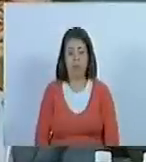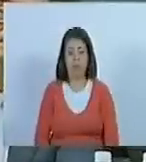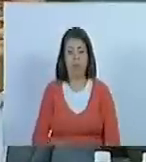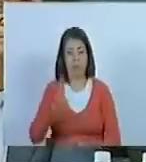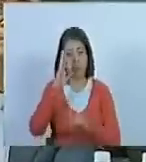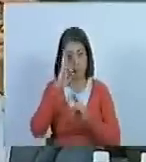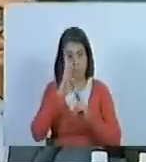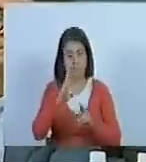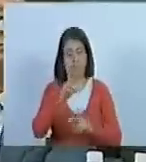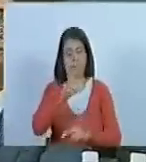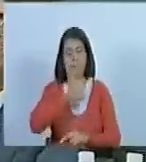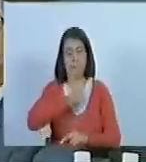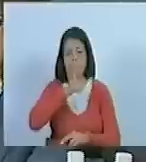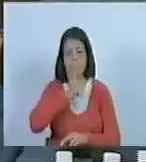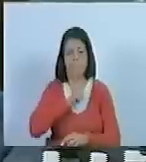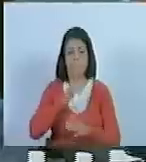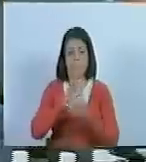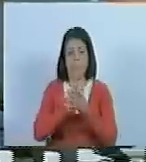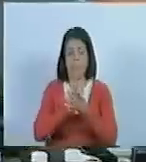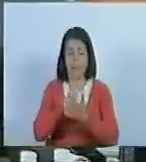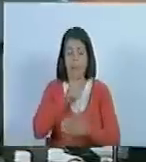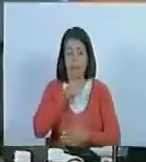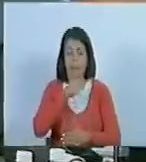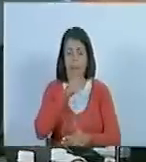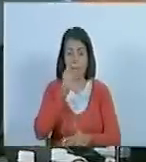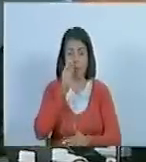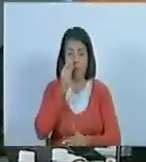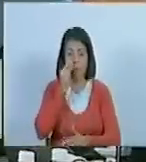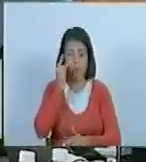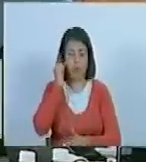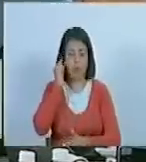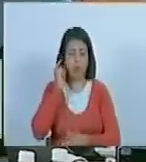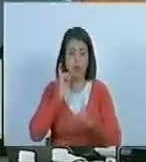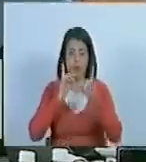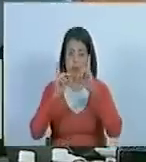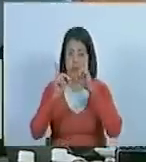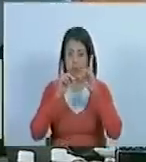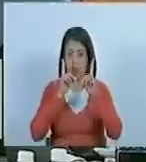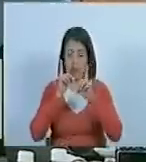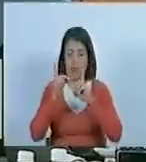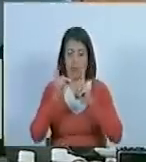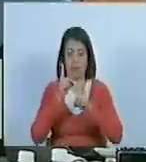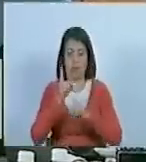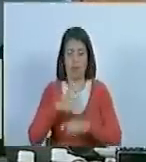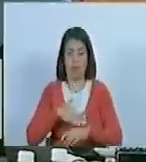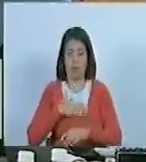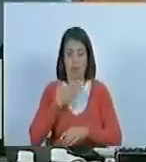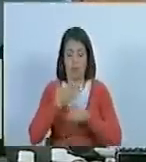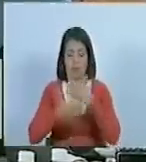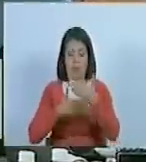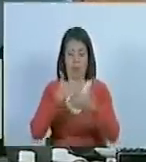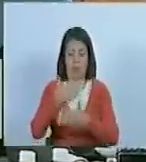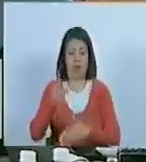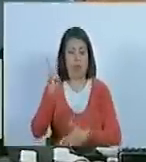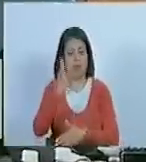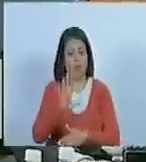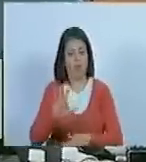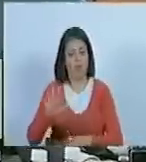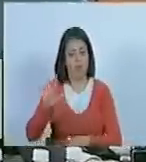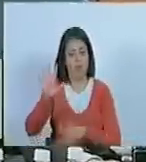respeto y tolerancia, colegas parlamentarios, y diálogo, podemos avanzar hacia una